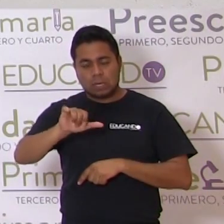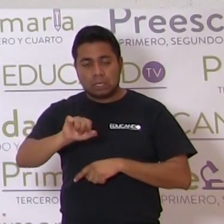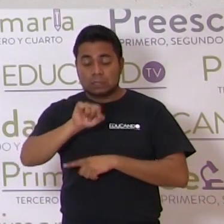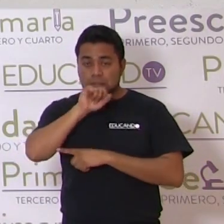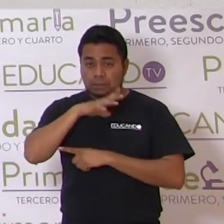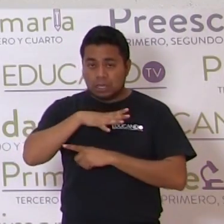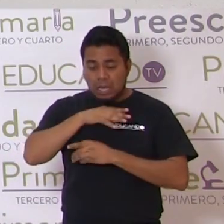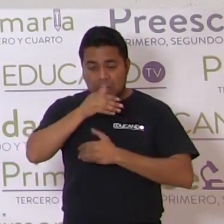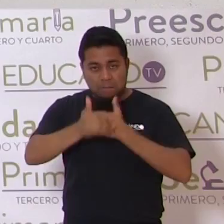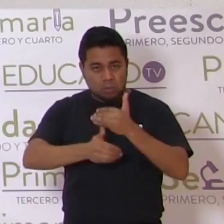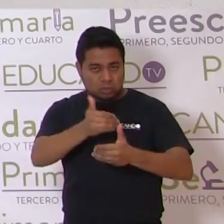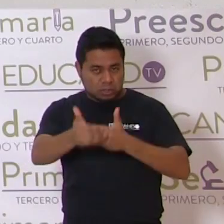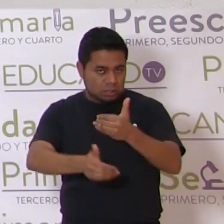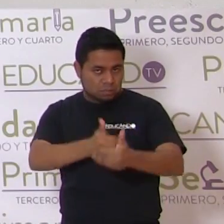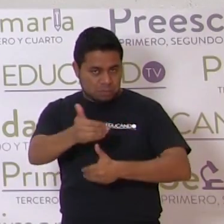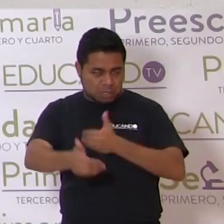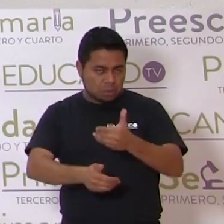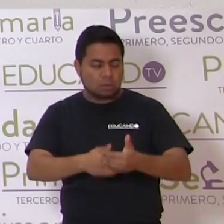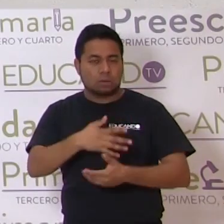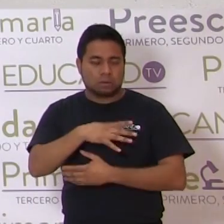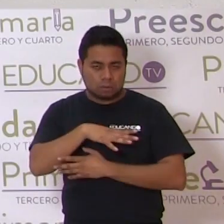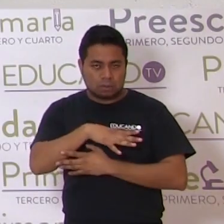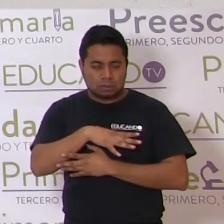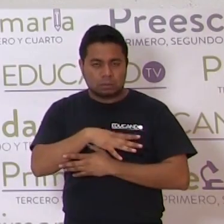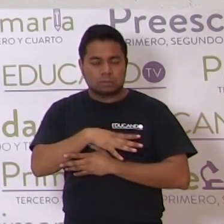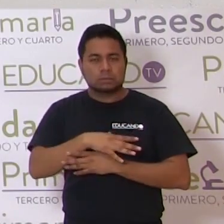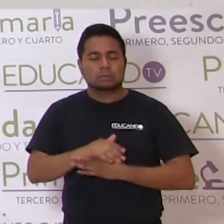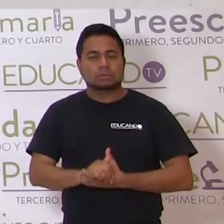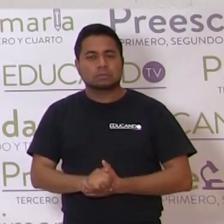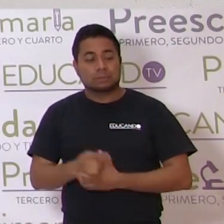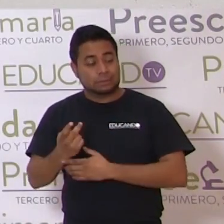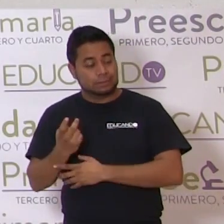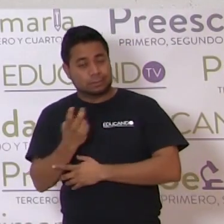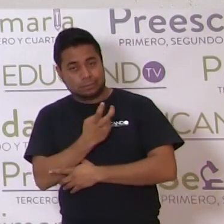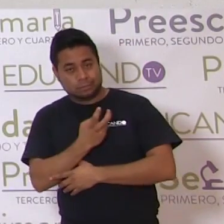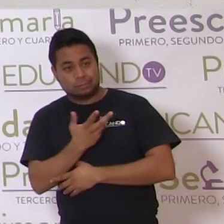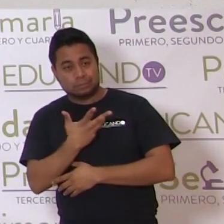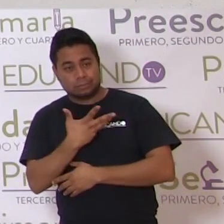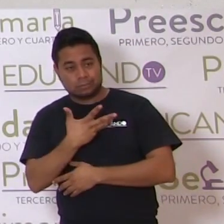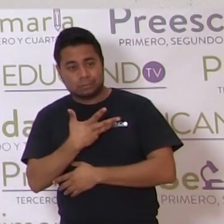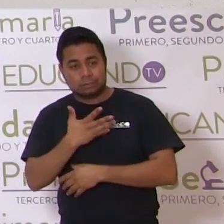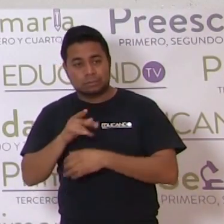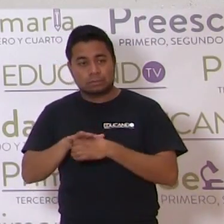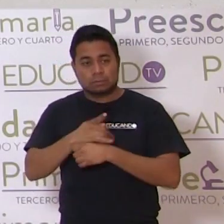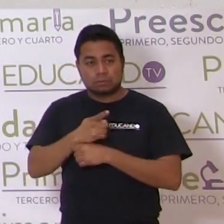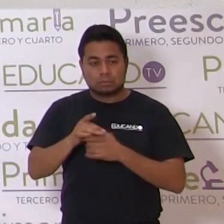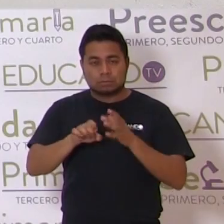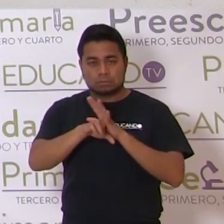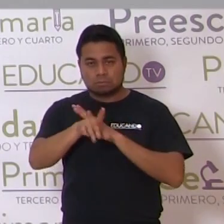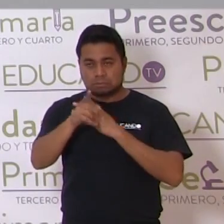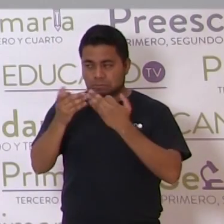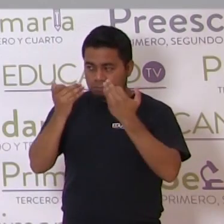de procedimientos, que es exactamente este. ¿Por qué? Porque si se